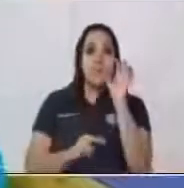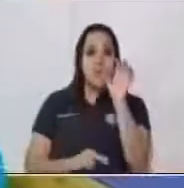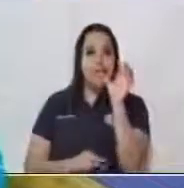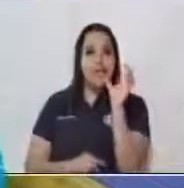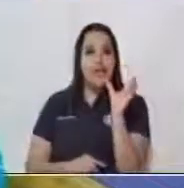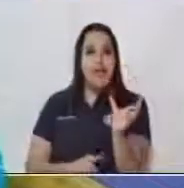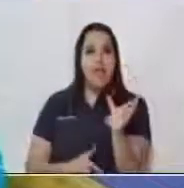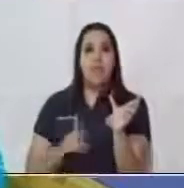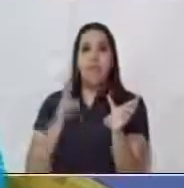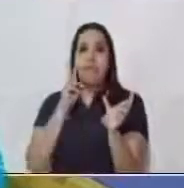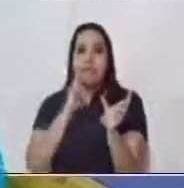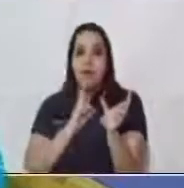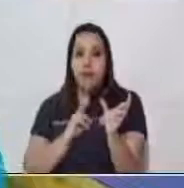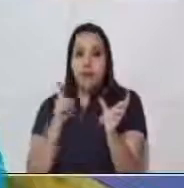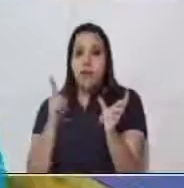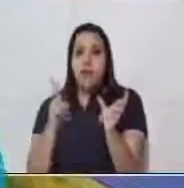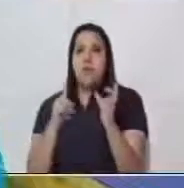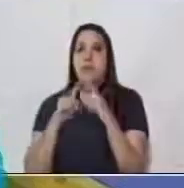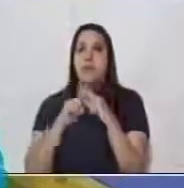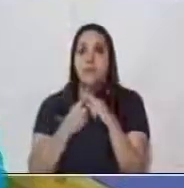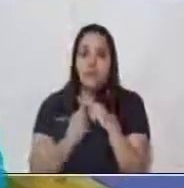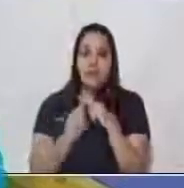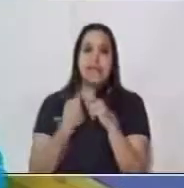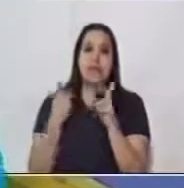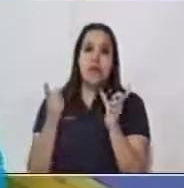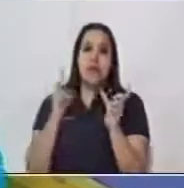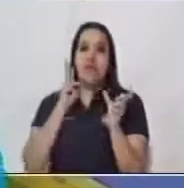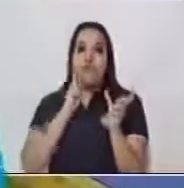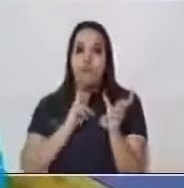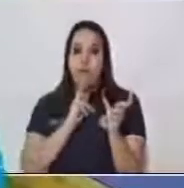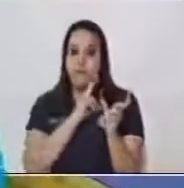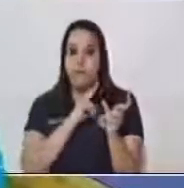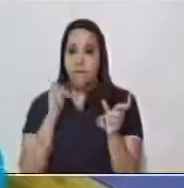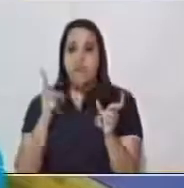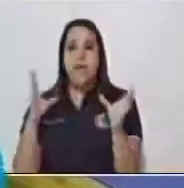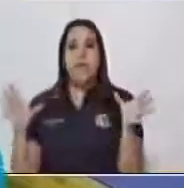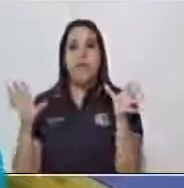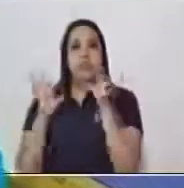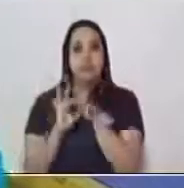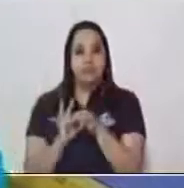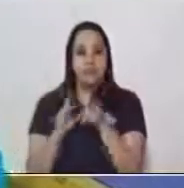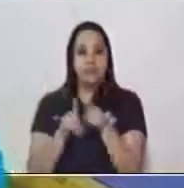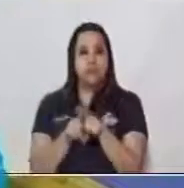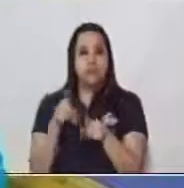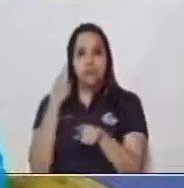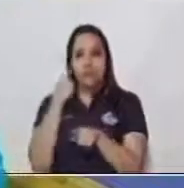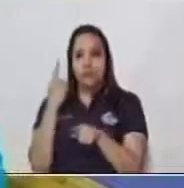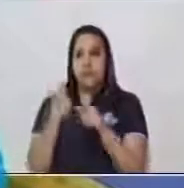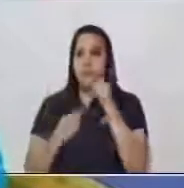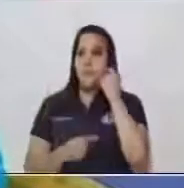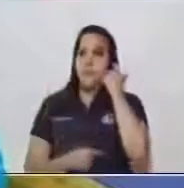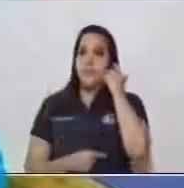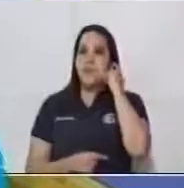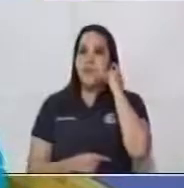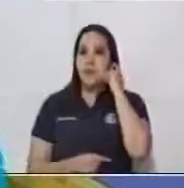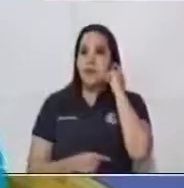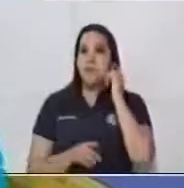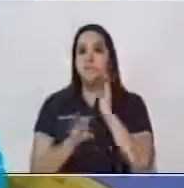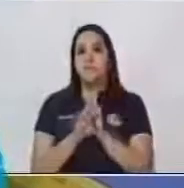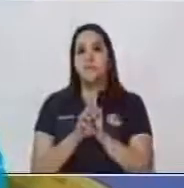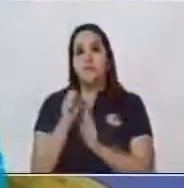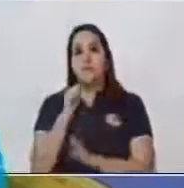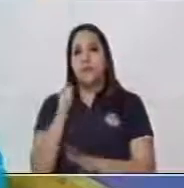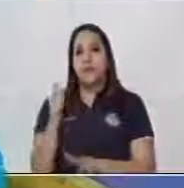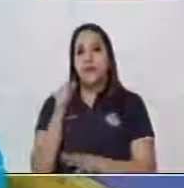porque comienza con un verbo que no es copulativo, y hay un complemento que más adelante vamos a analizar. Sus hermanos corren